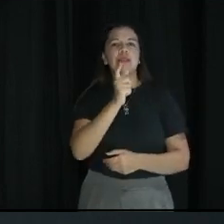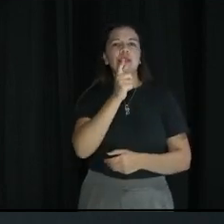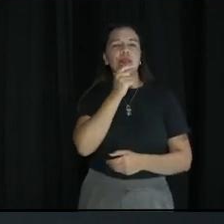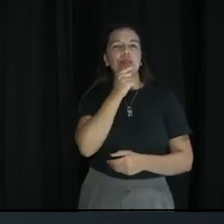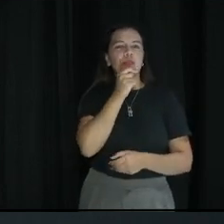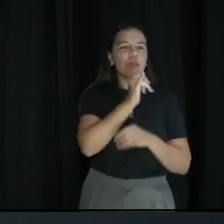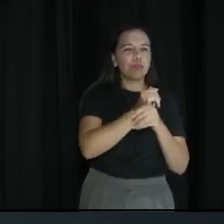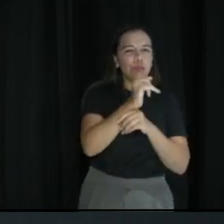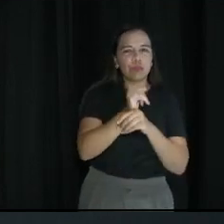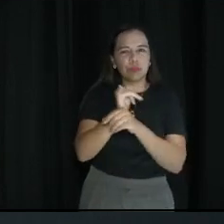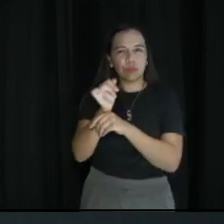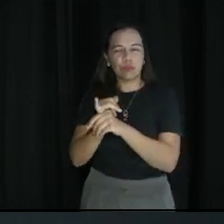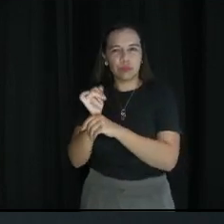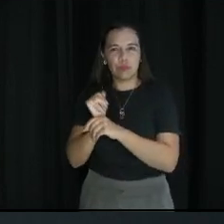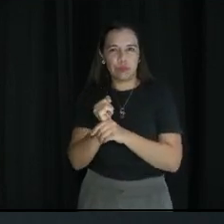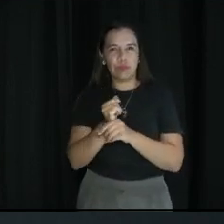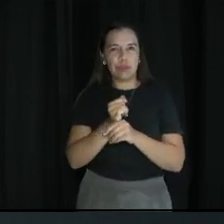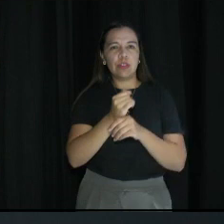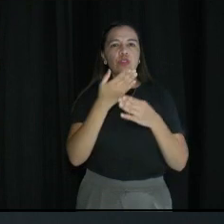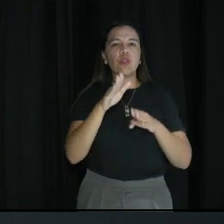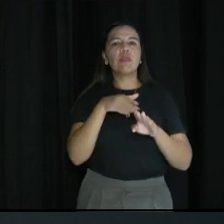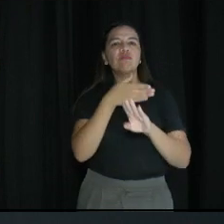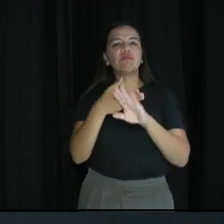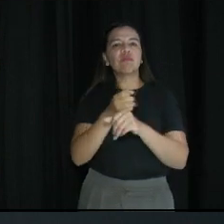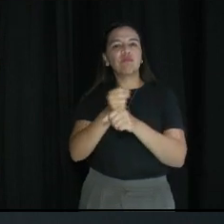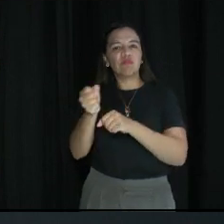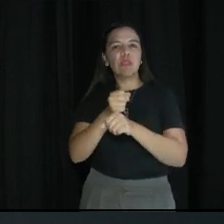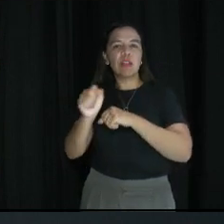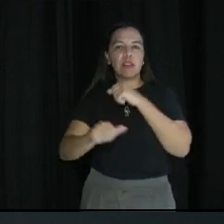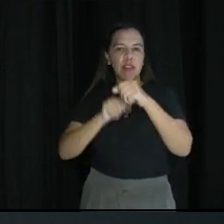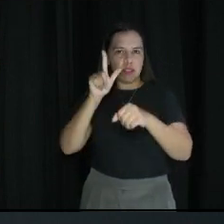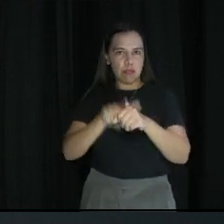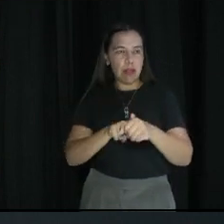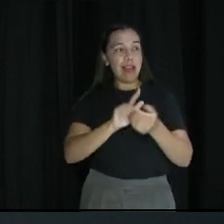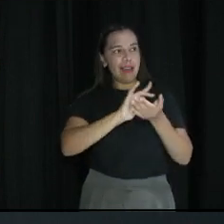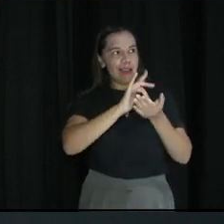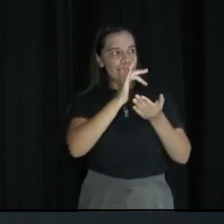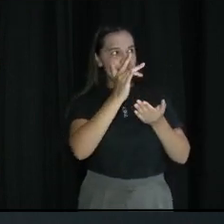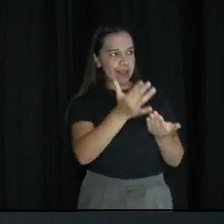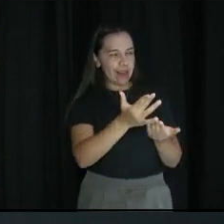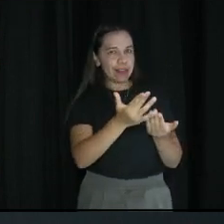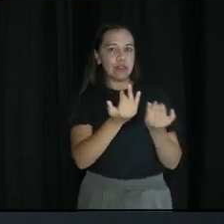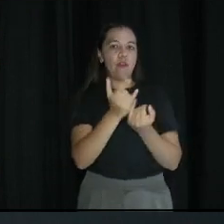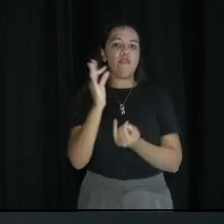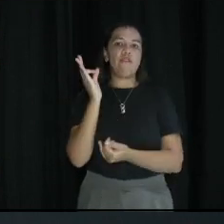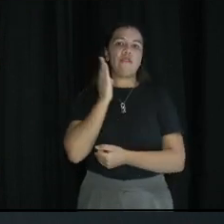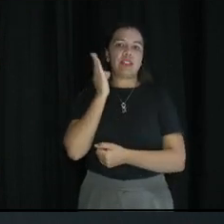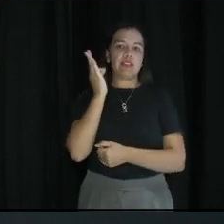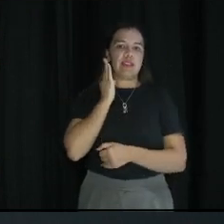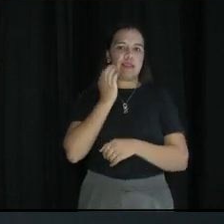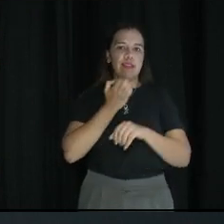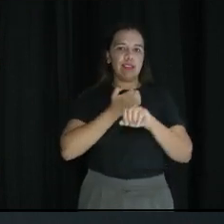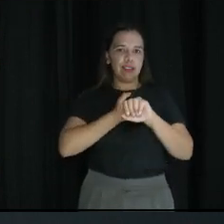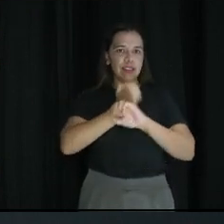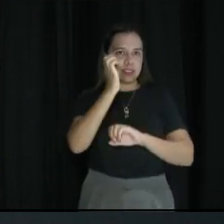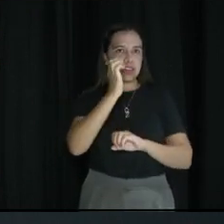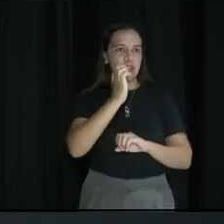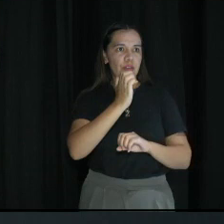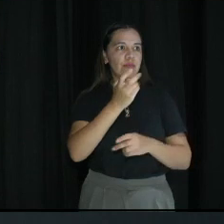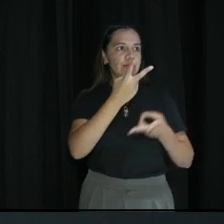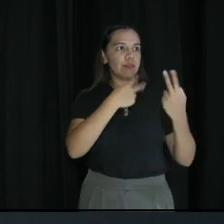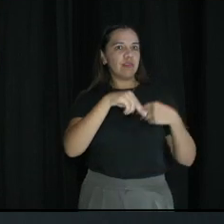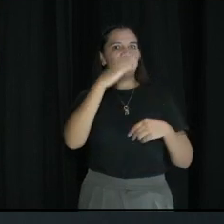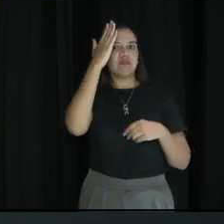de Investigación y Persecución del Delito de Maltrato Animal. Gracias por permitirnos como Fiscalía General del Estado encabezar este evento,